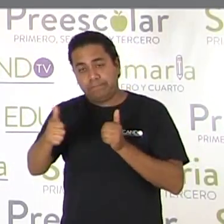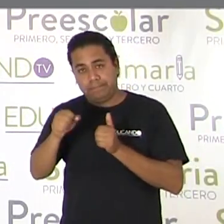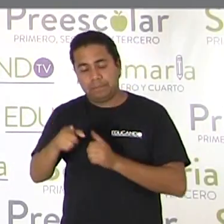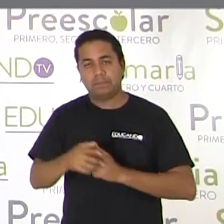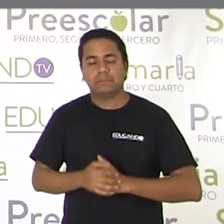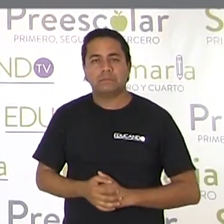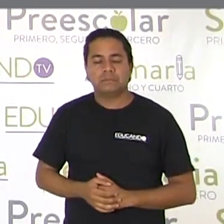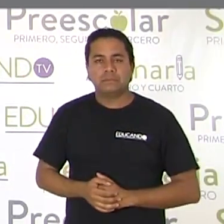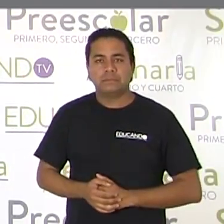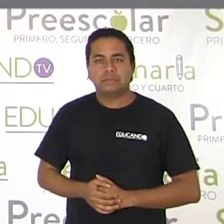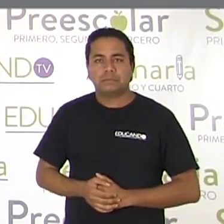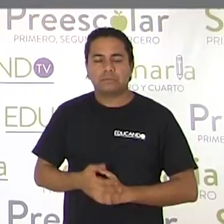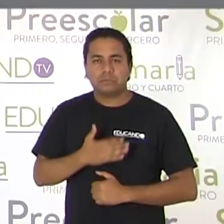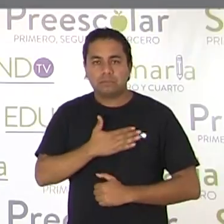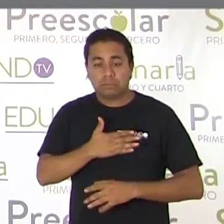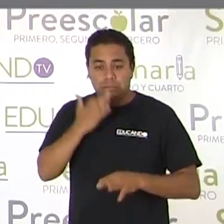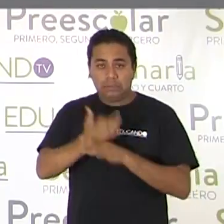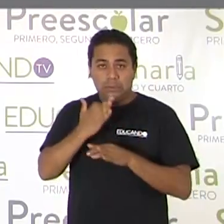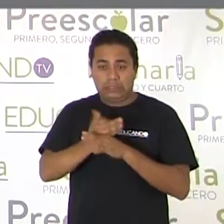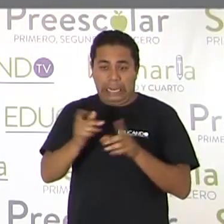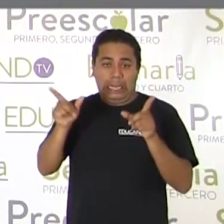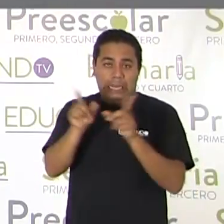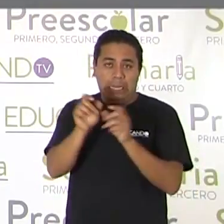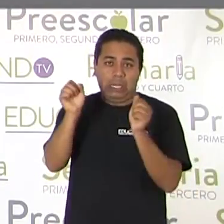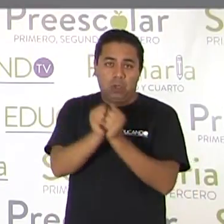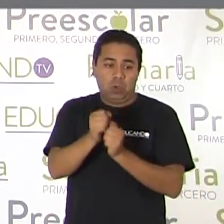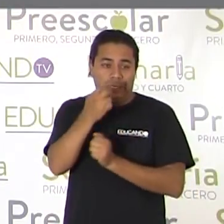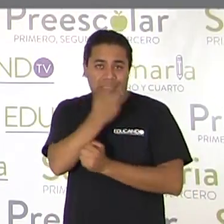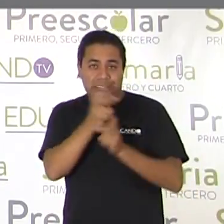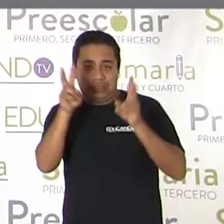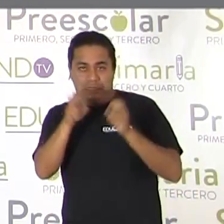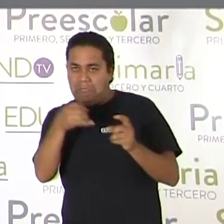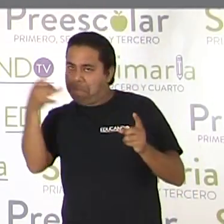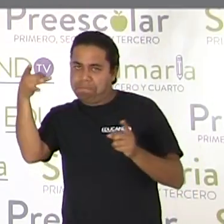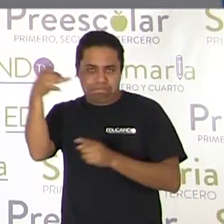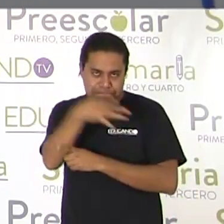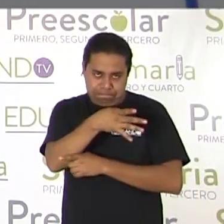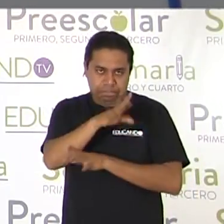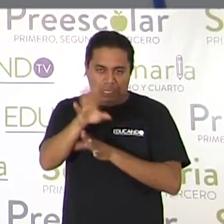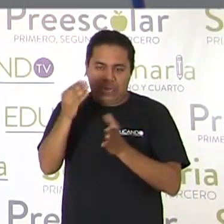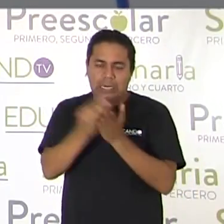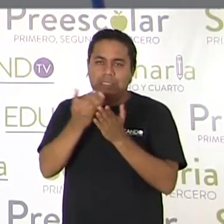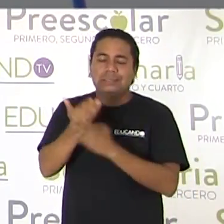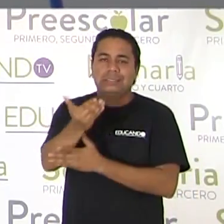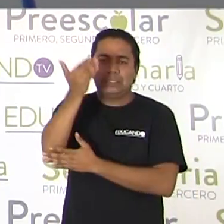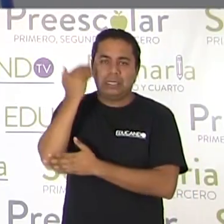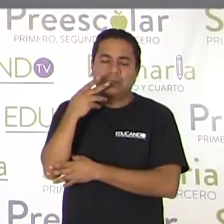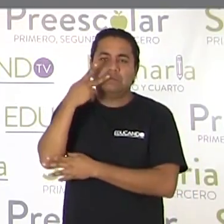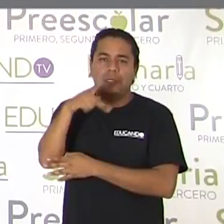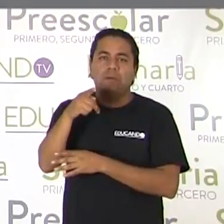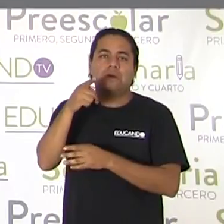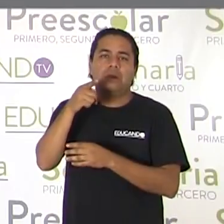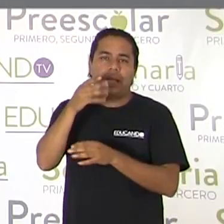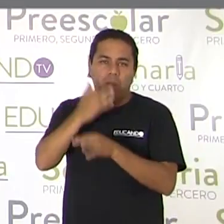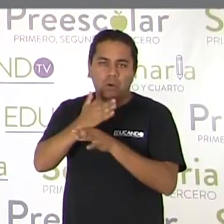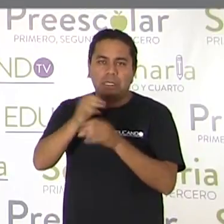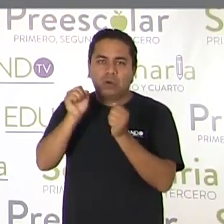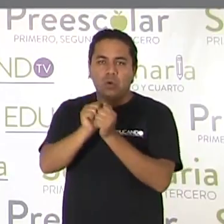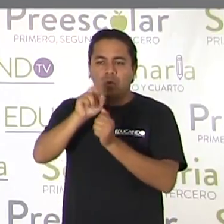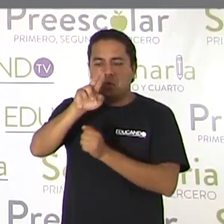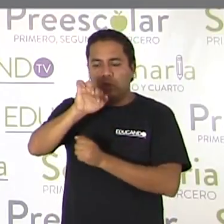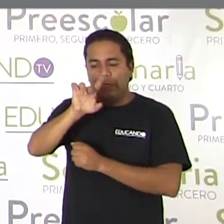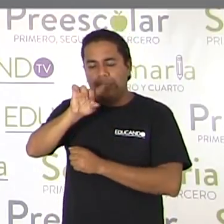hemos terminado, hemos concluido con este tema que fue de la sesión anterior, pero que tiene también que ver con unidades.